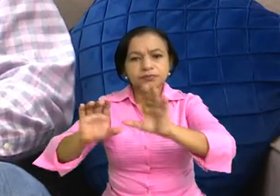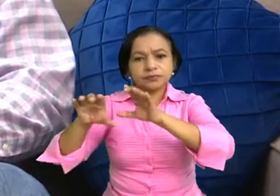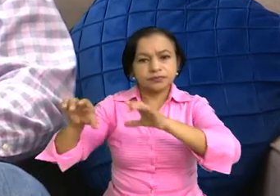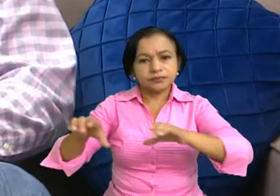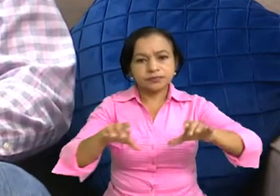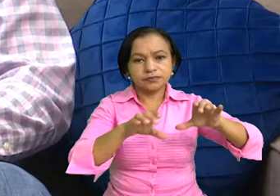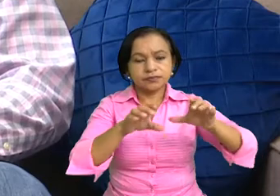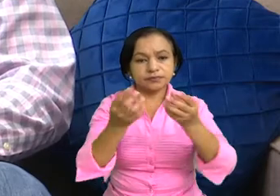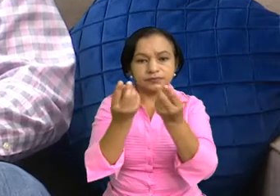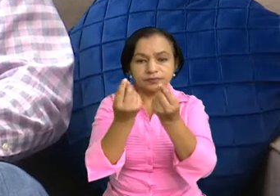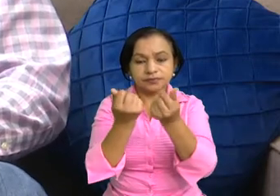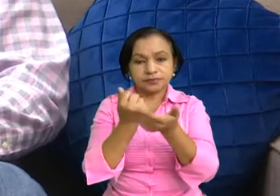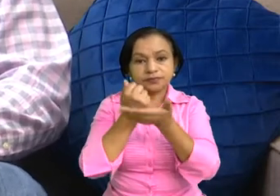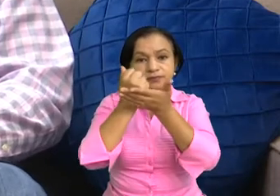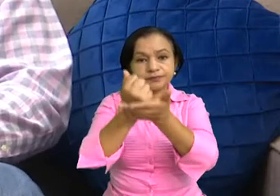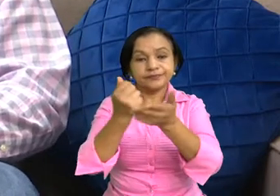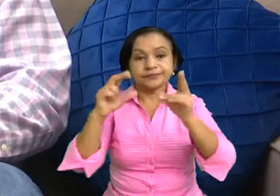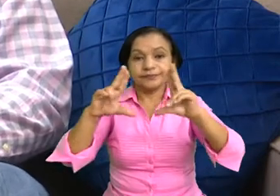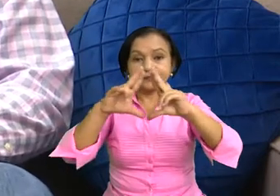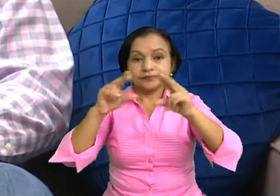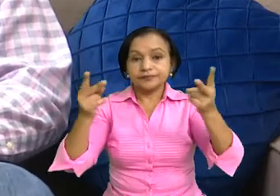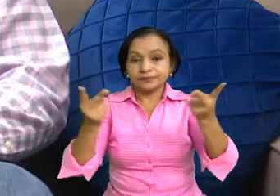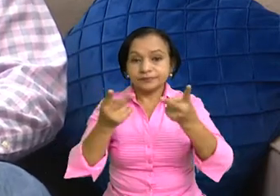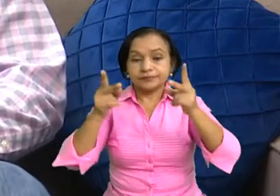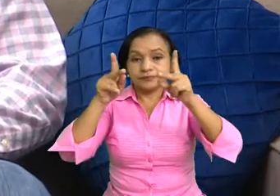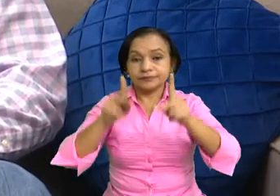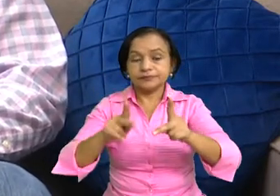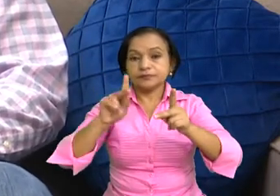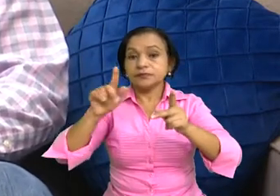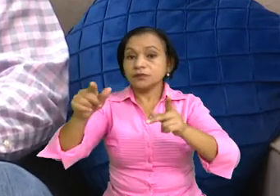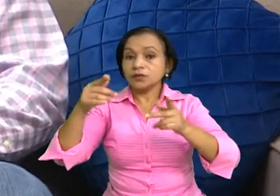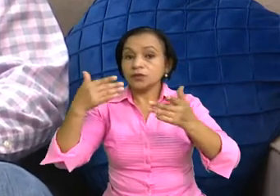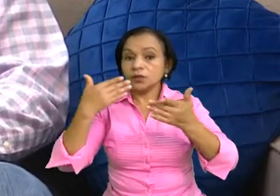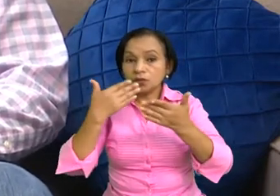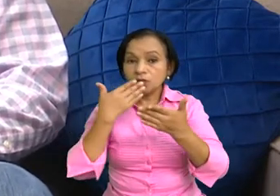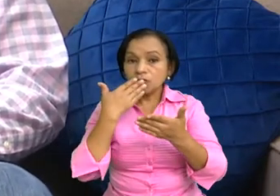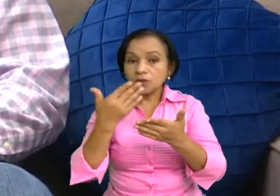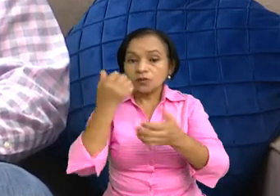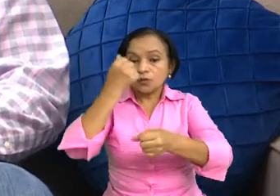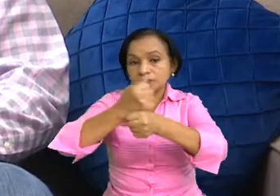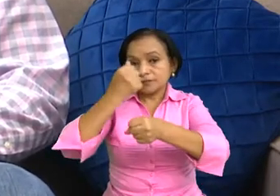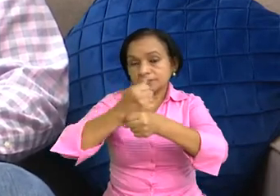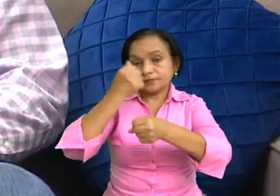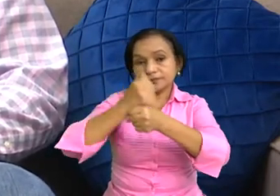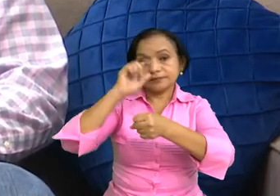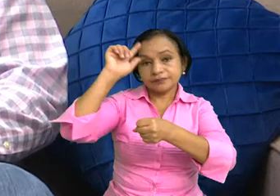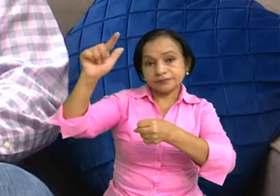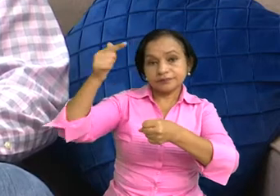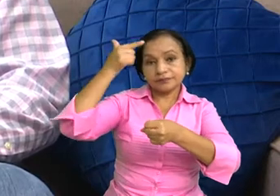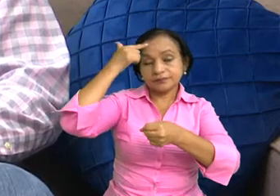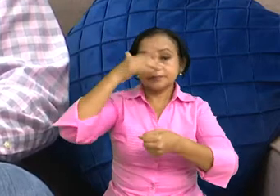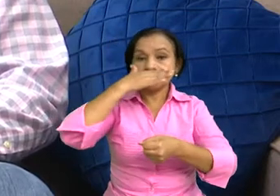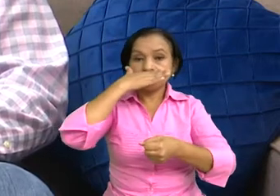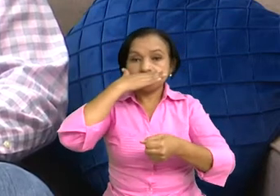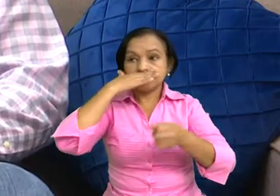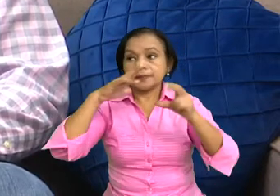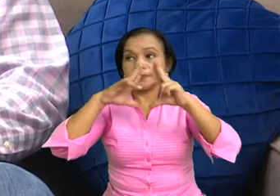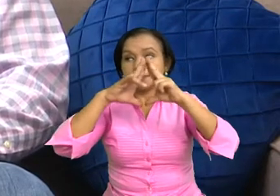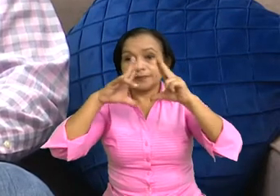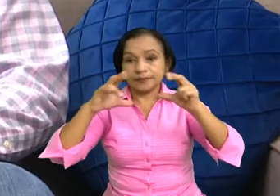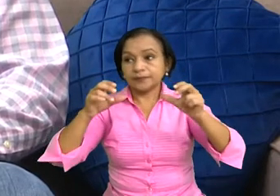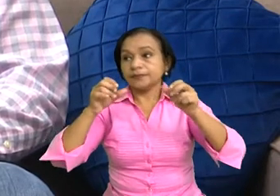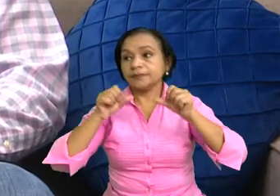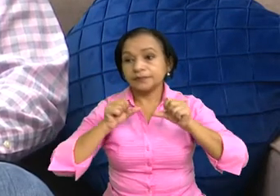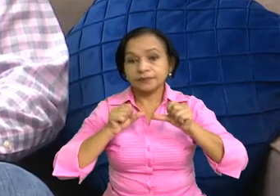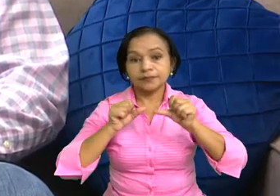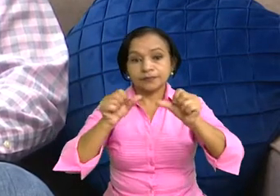económica de las familias nicaragüenses. Sin duda alguna, una estrategia del Gobierno de Reconciliación y Unidad Nacional que ha garantizado el desarrollo, sostenibilidad